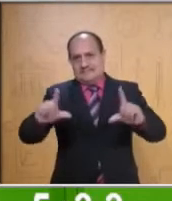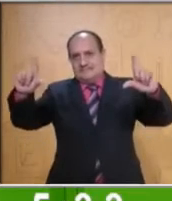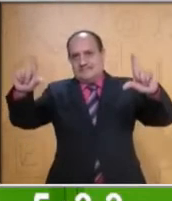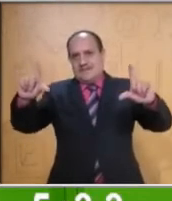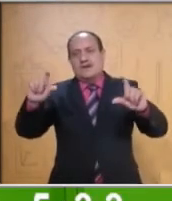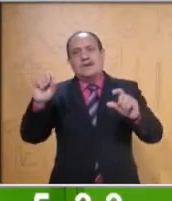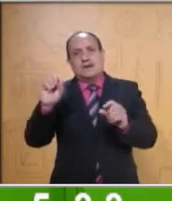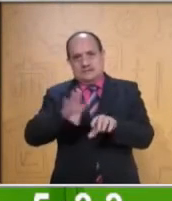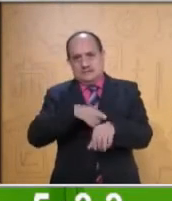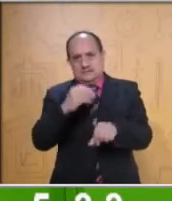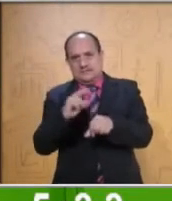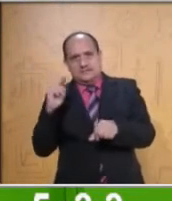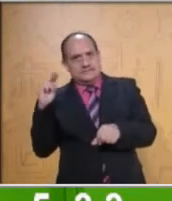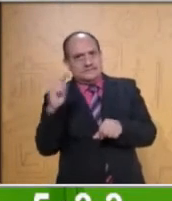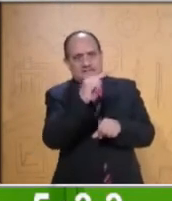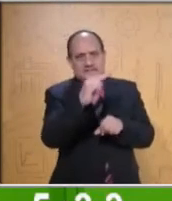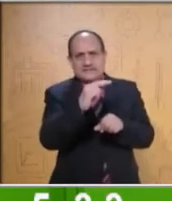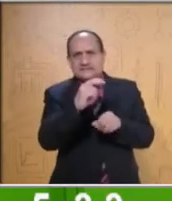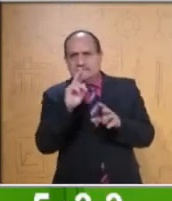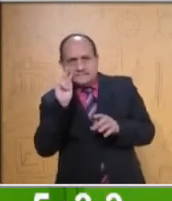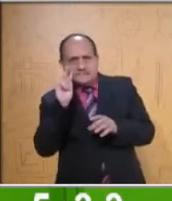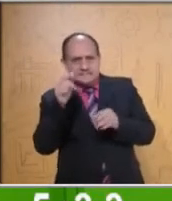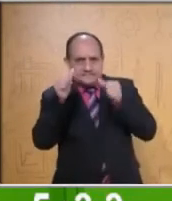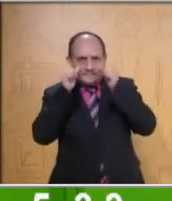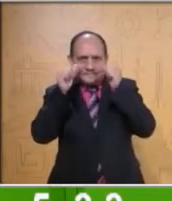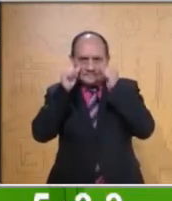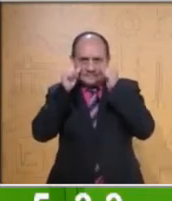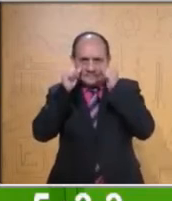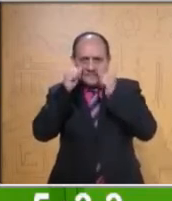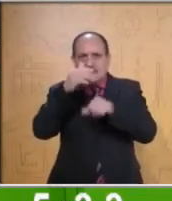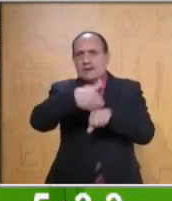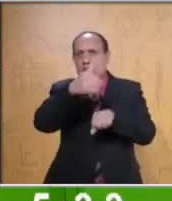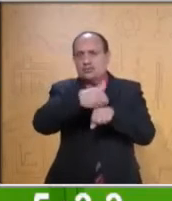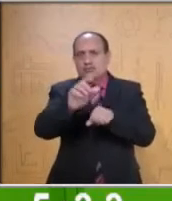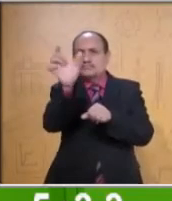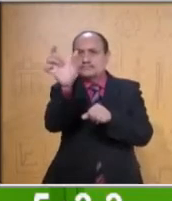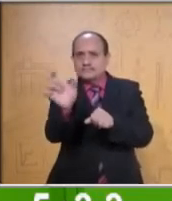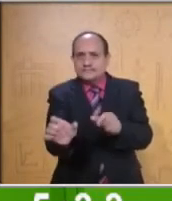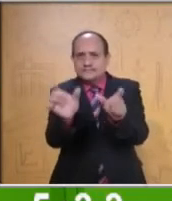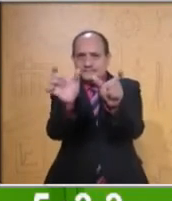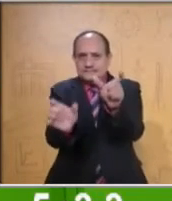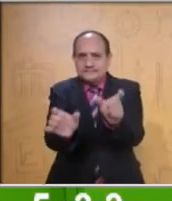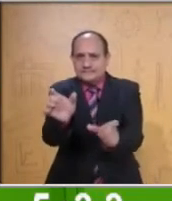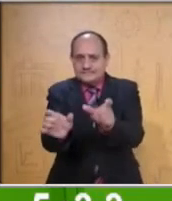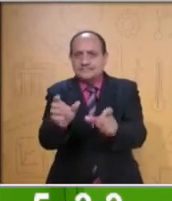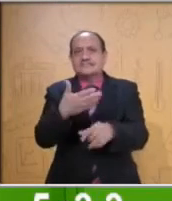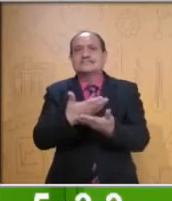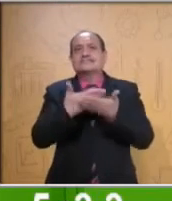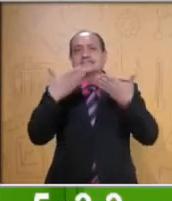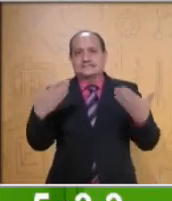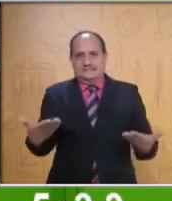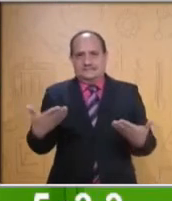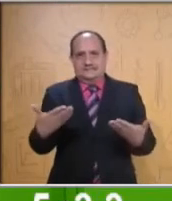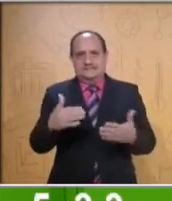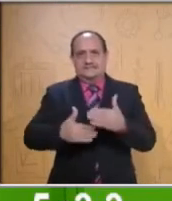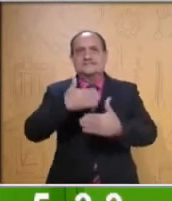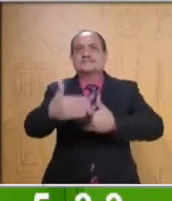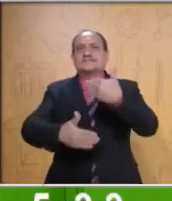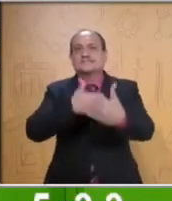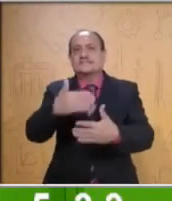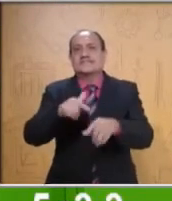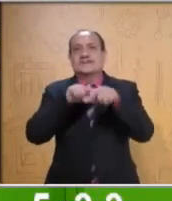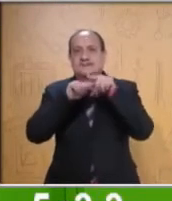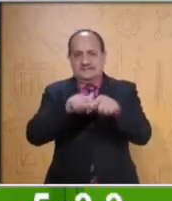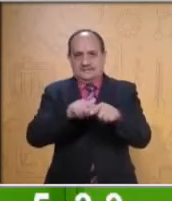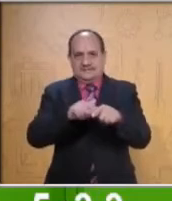puedan constatar los datos con los cuales nosotros terminamos hasta ahorita. Ahora vamos a avanzar con la